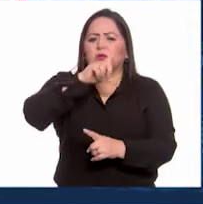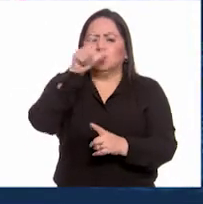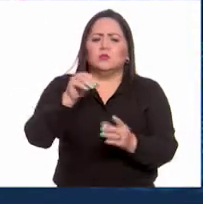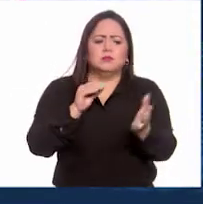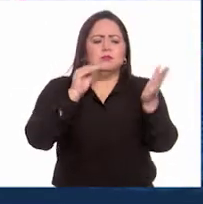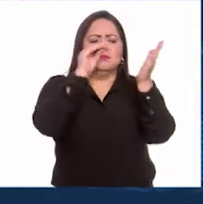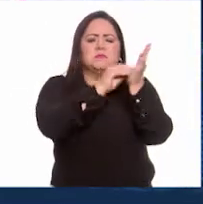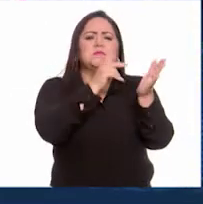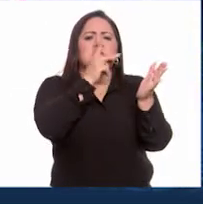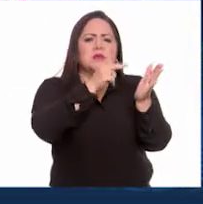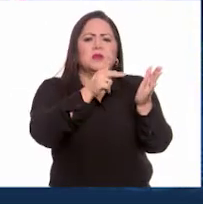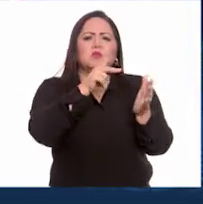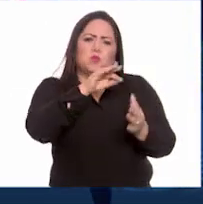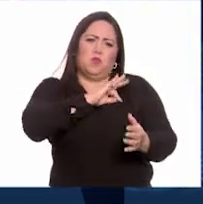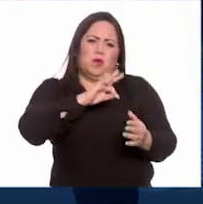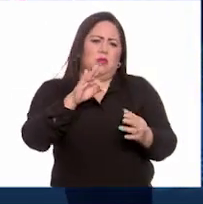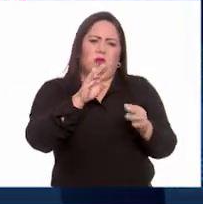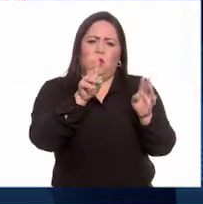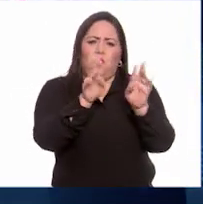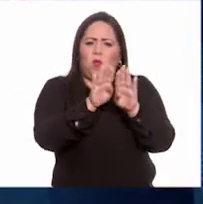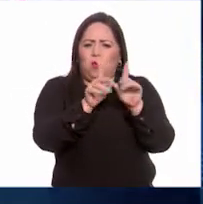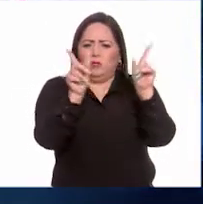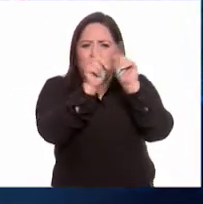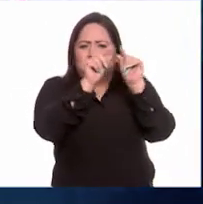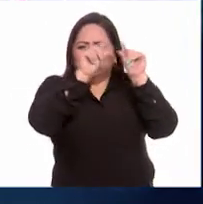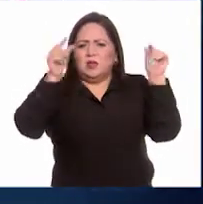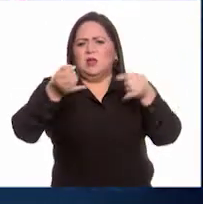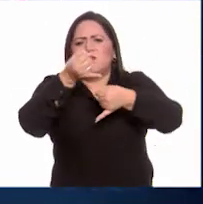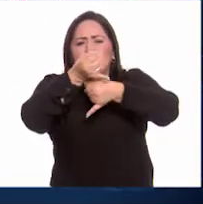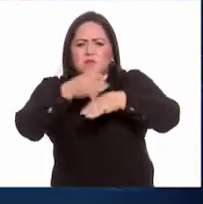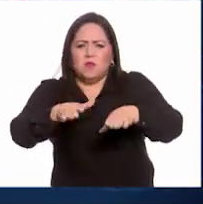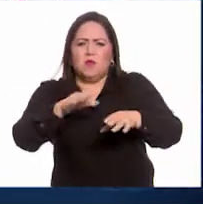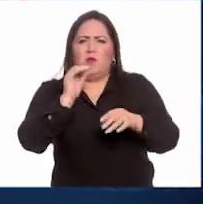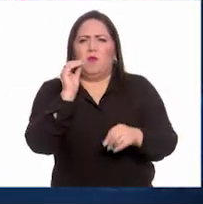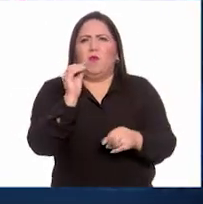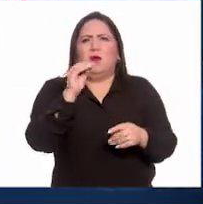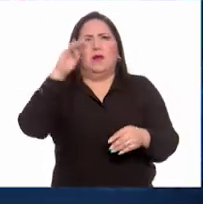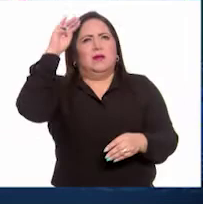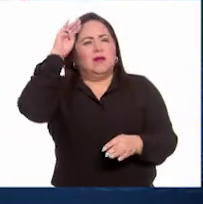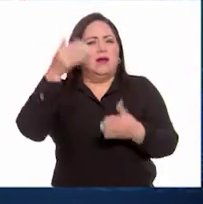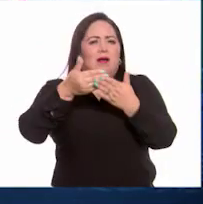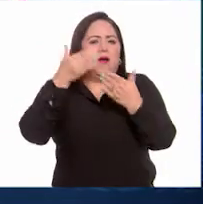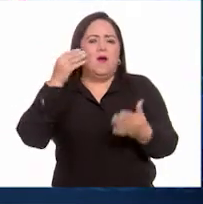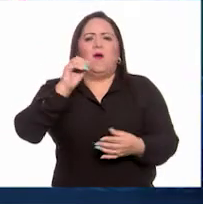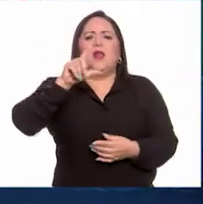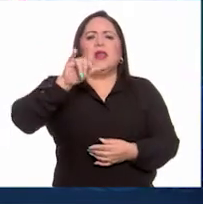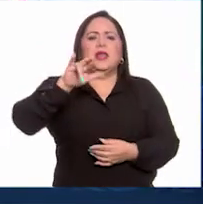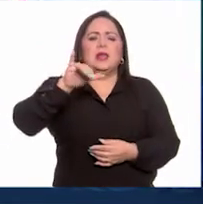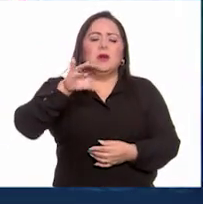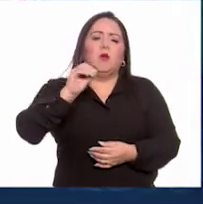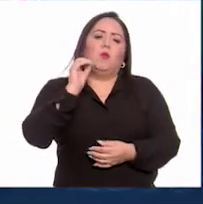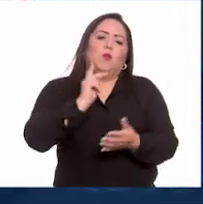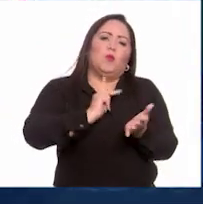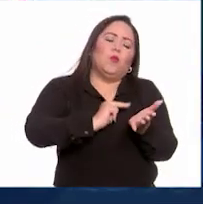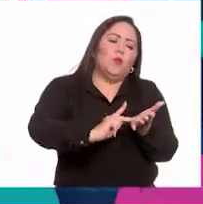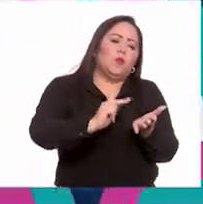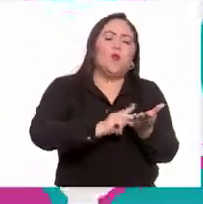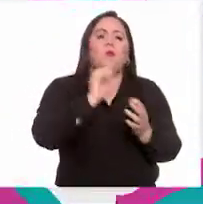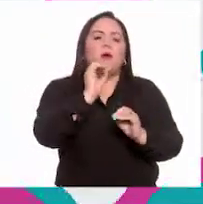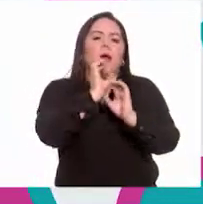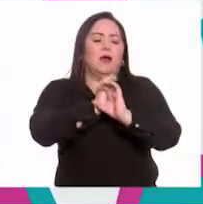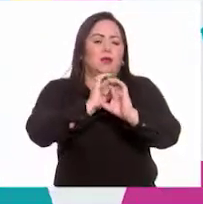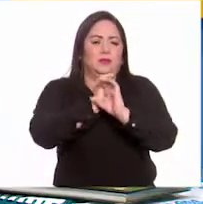un texto que puede ser de tipo narrativo, informativo, anecdótico o lírico, poesía o